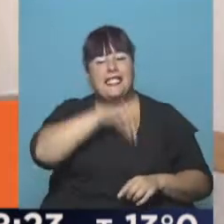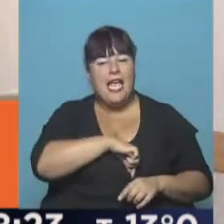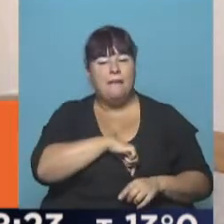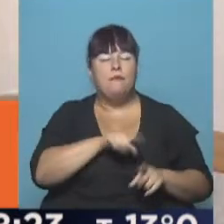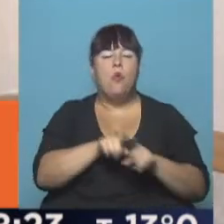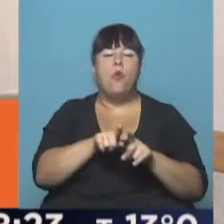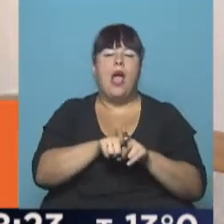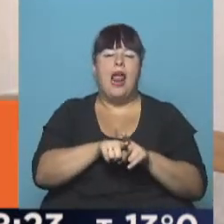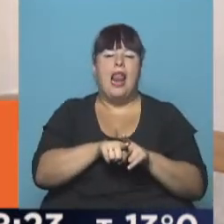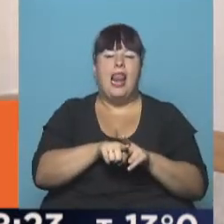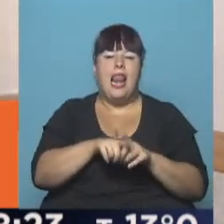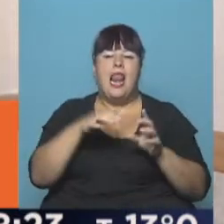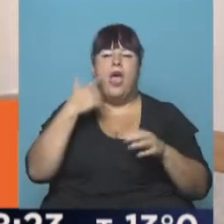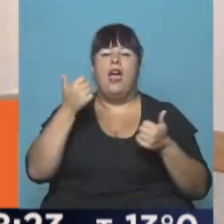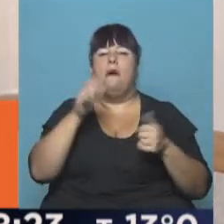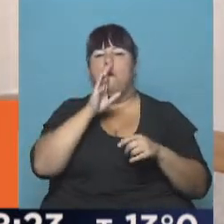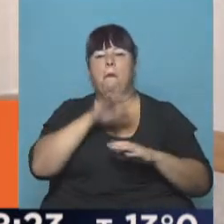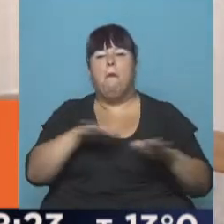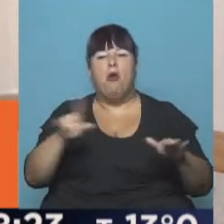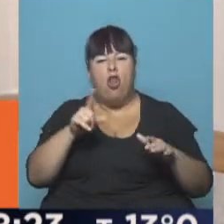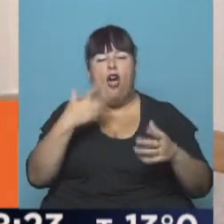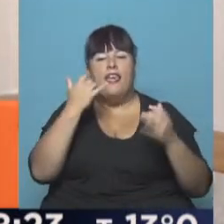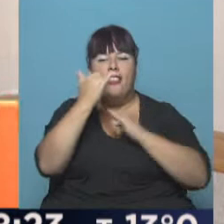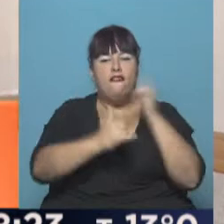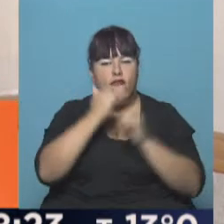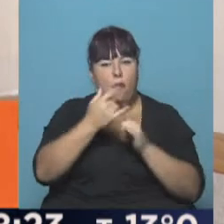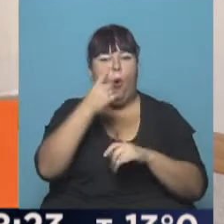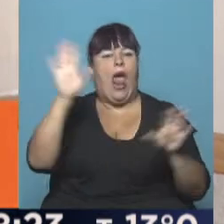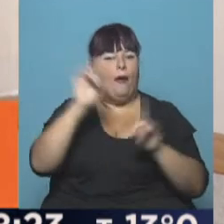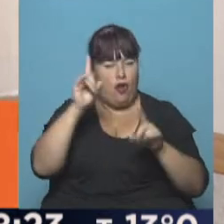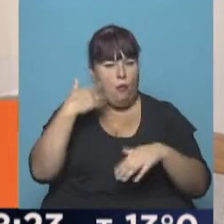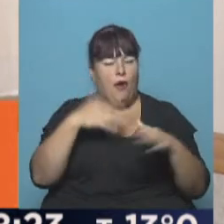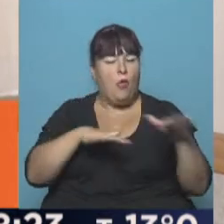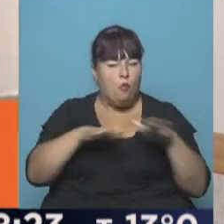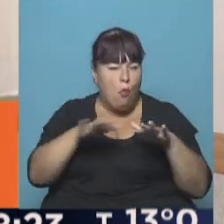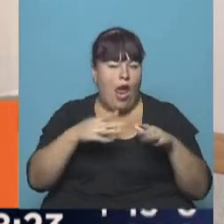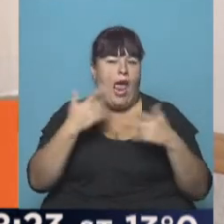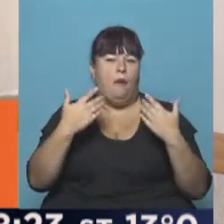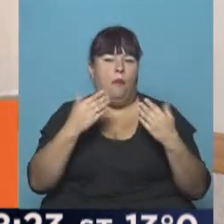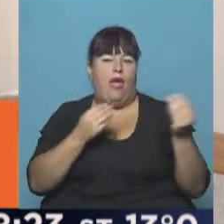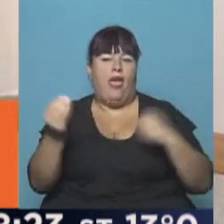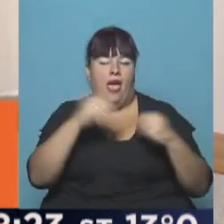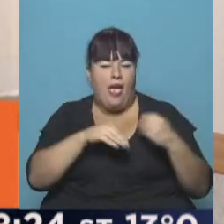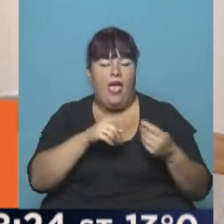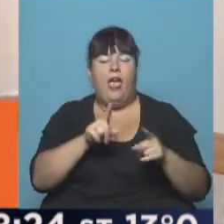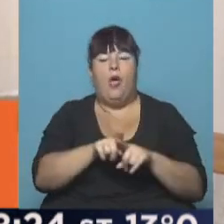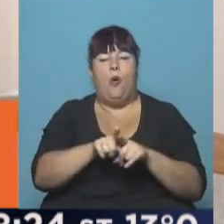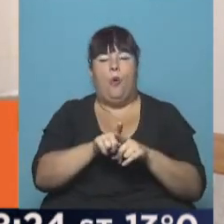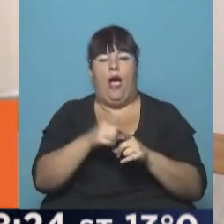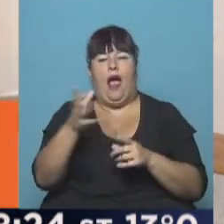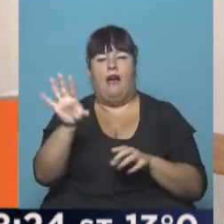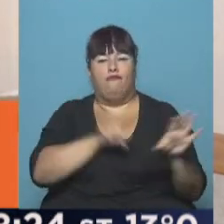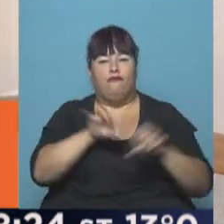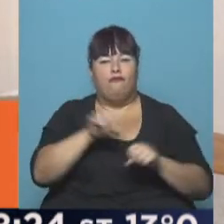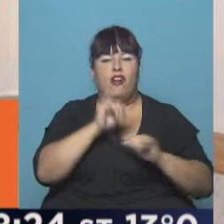tan pasivos es decir que no se carguen con información por única vez sino que sean pasibles de y recibir